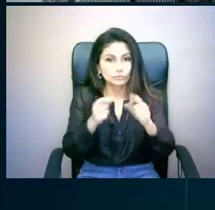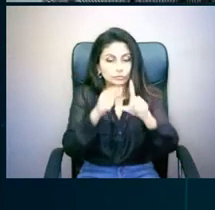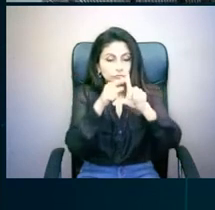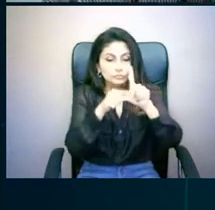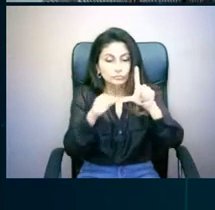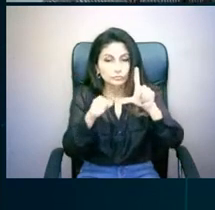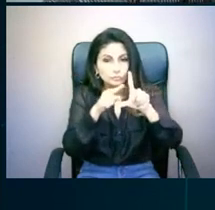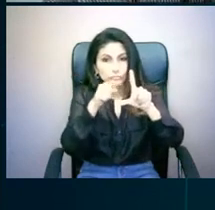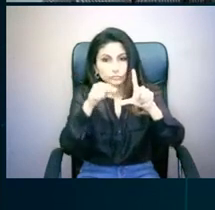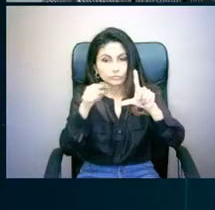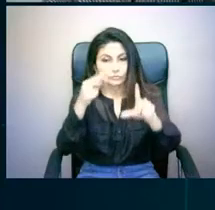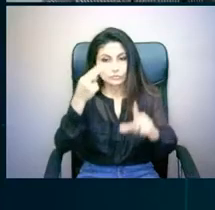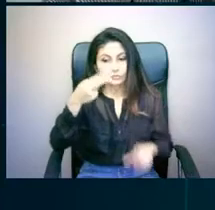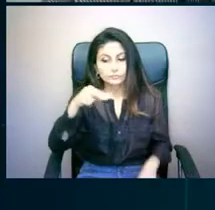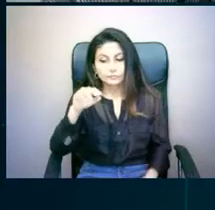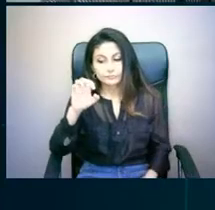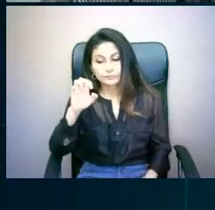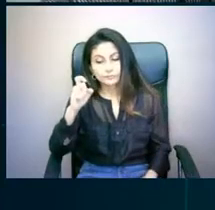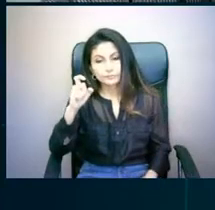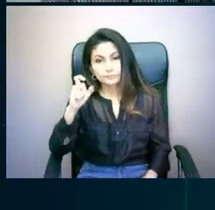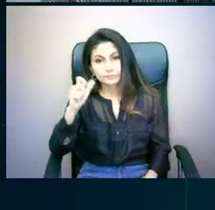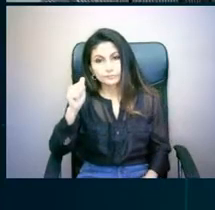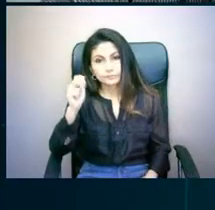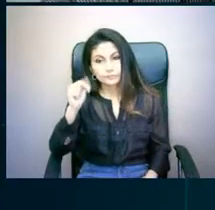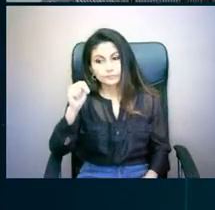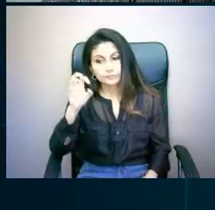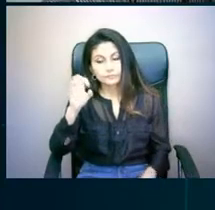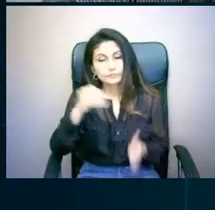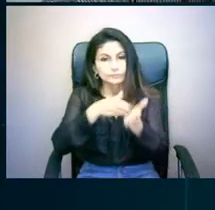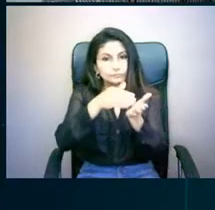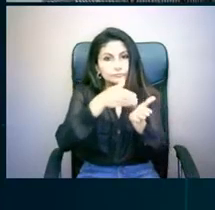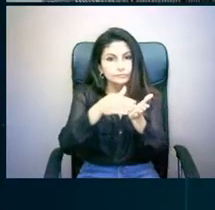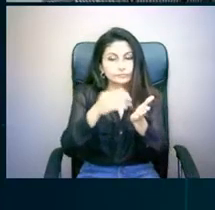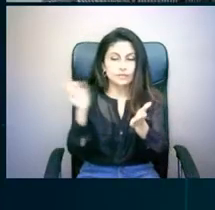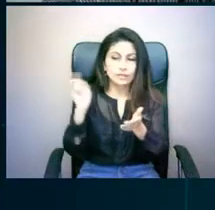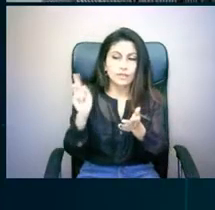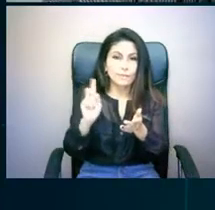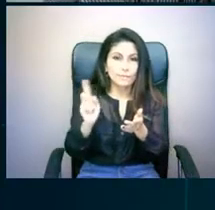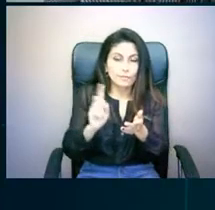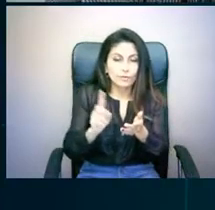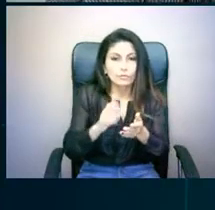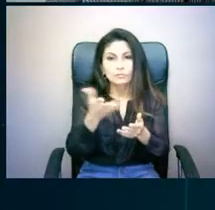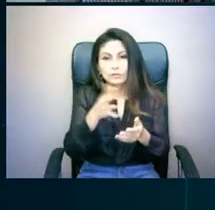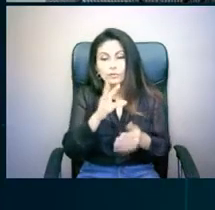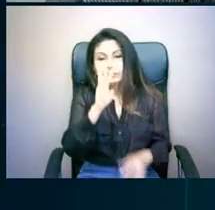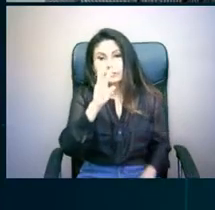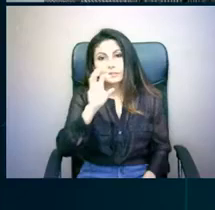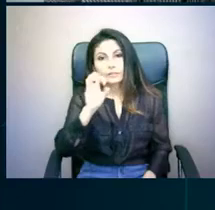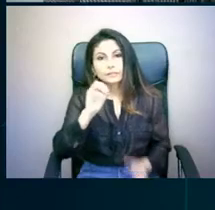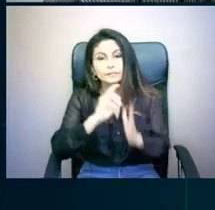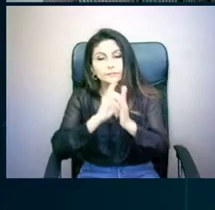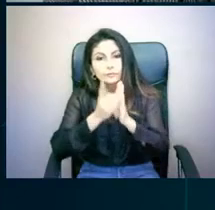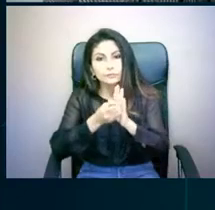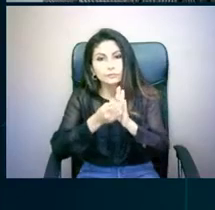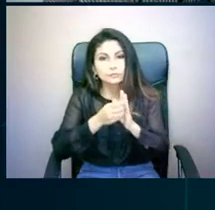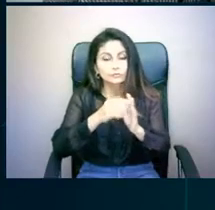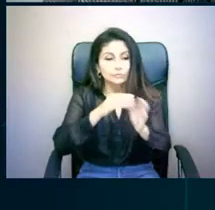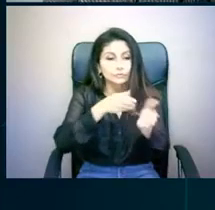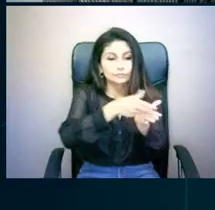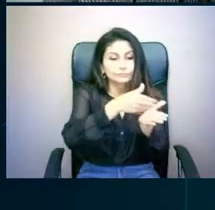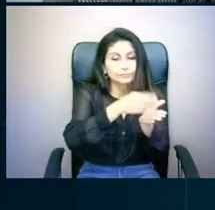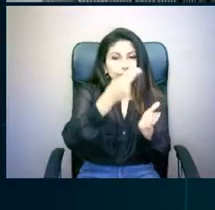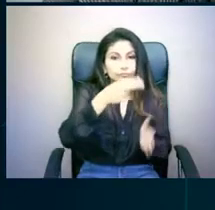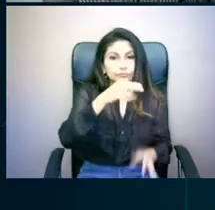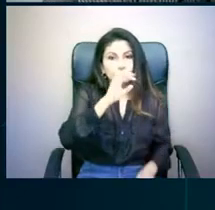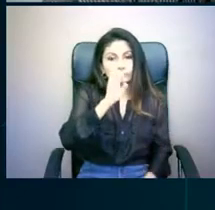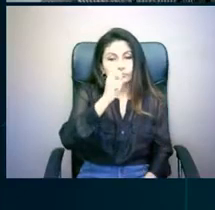del hexano que se remueve a través del tiempo. A la media hora se encuentra que se removió el 86% del